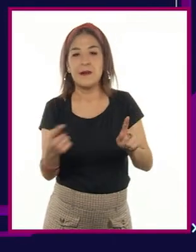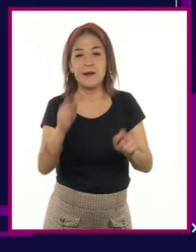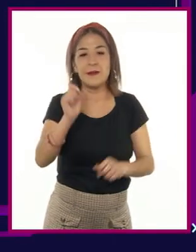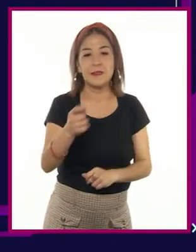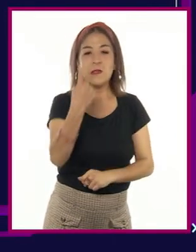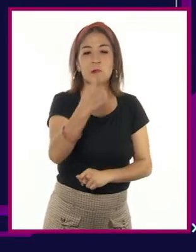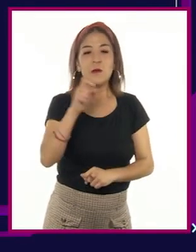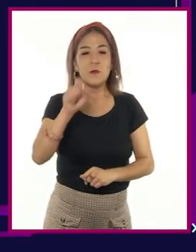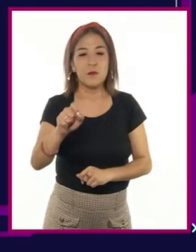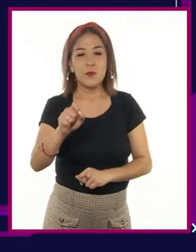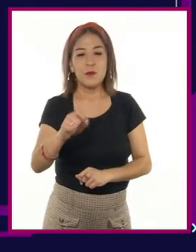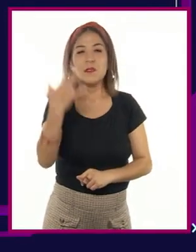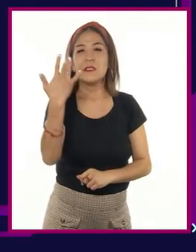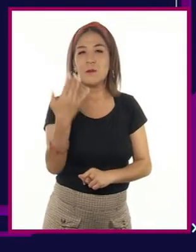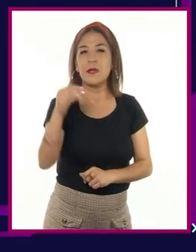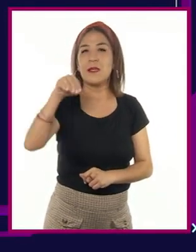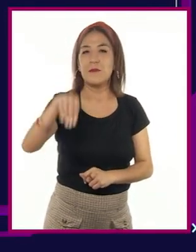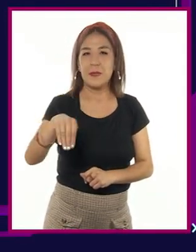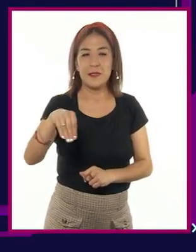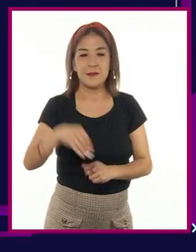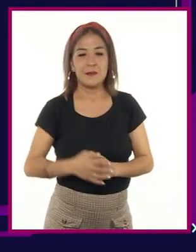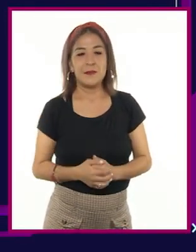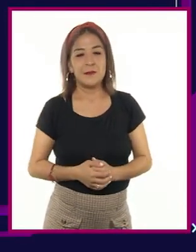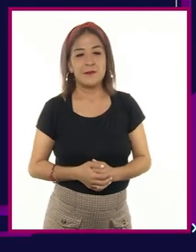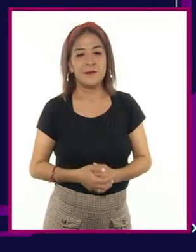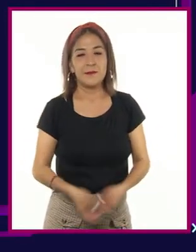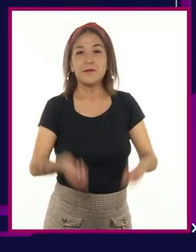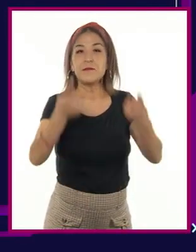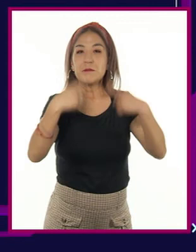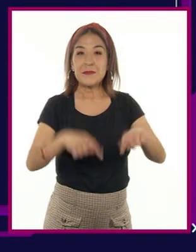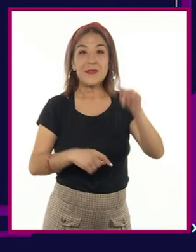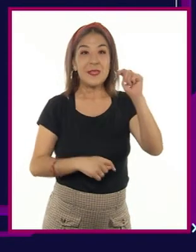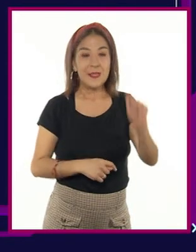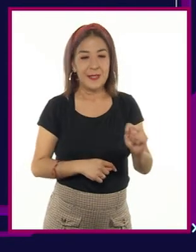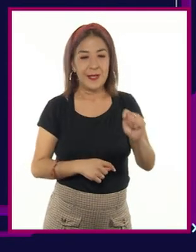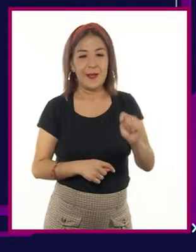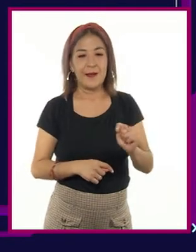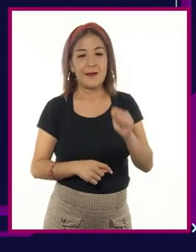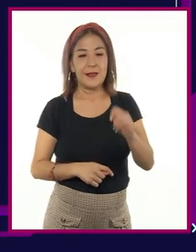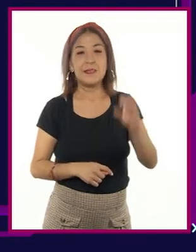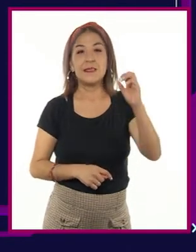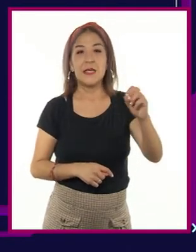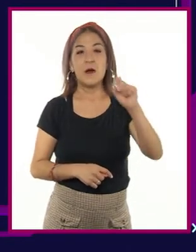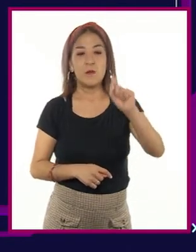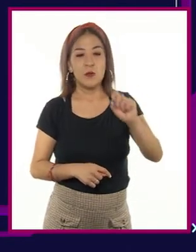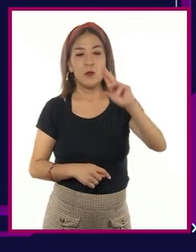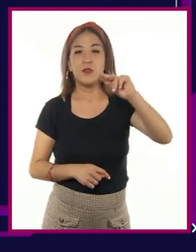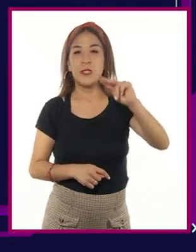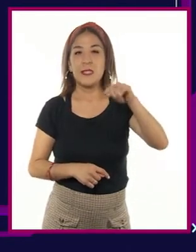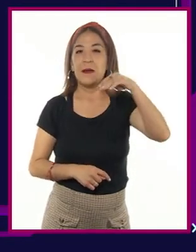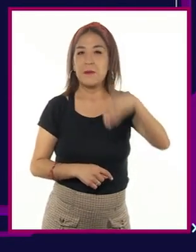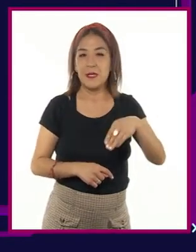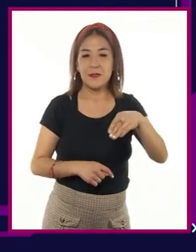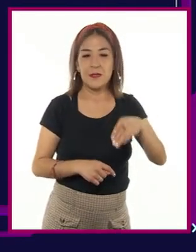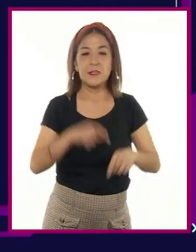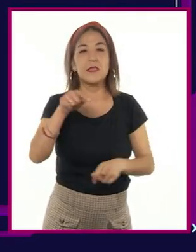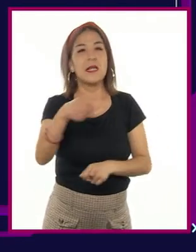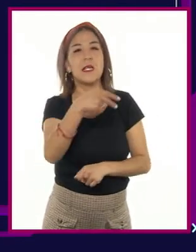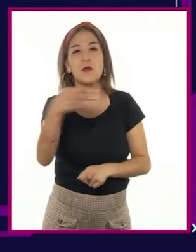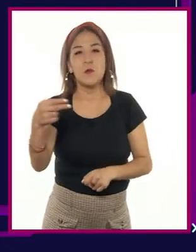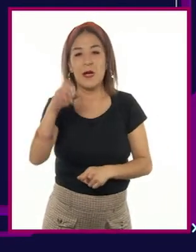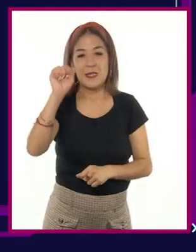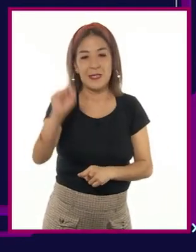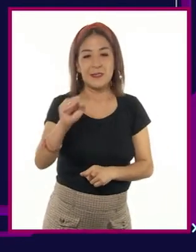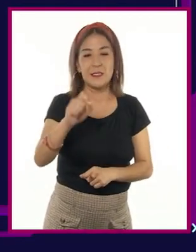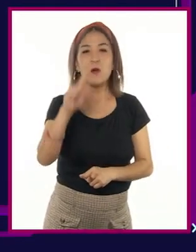a 1.50 metros para t igual a 0.80 metros s es igual